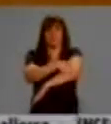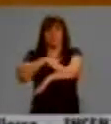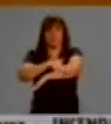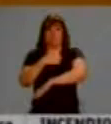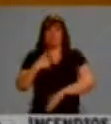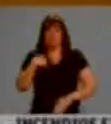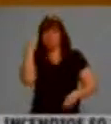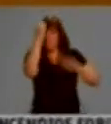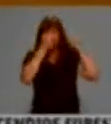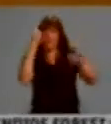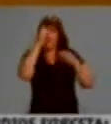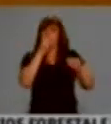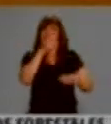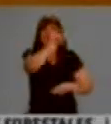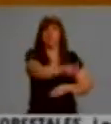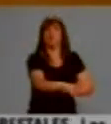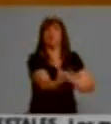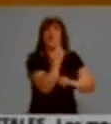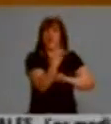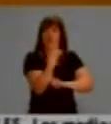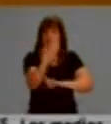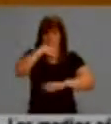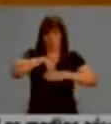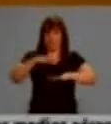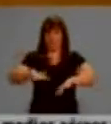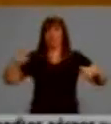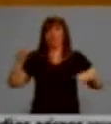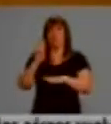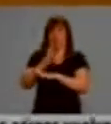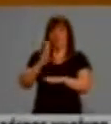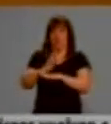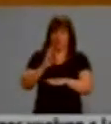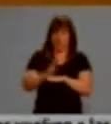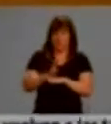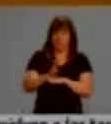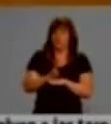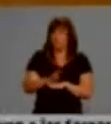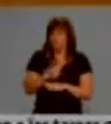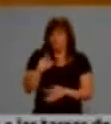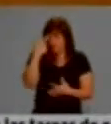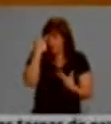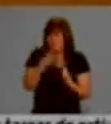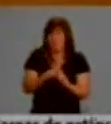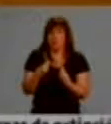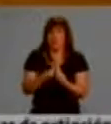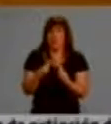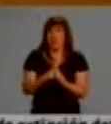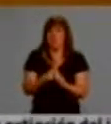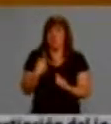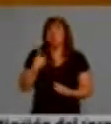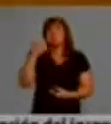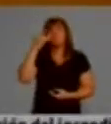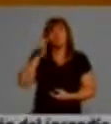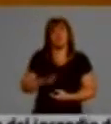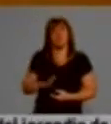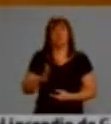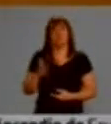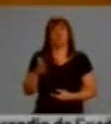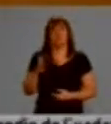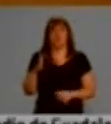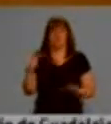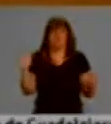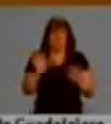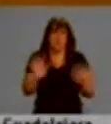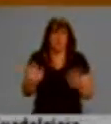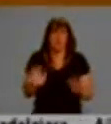podemos pensar que no diga la verdad en esta Cámara, que no diga la verdad en sede parlamentaria. Me parecería grave no